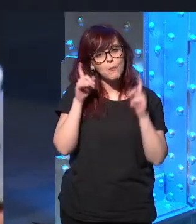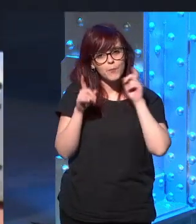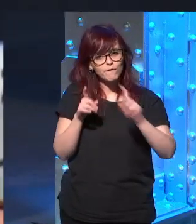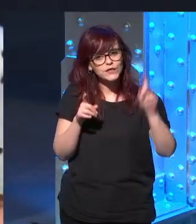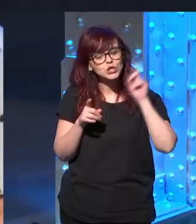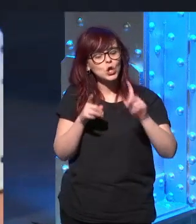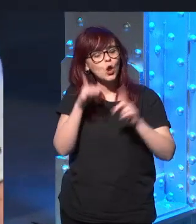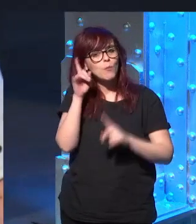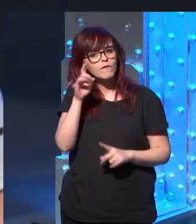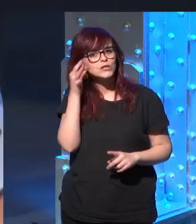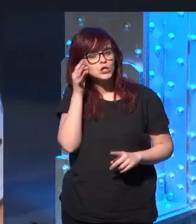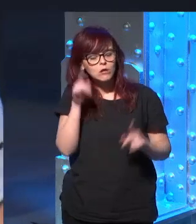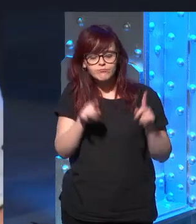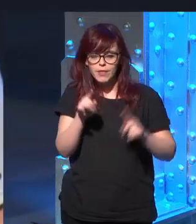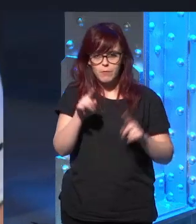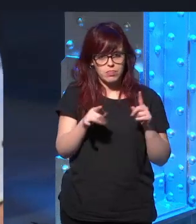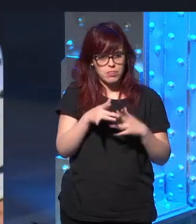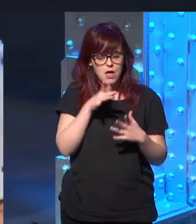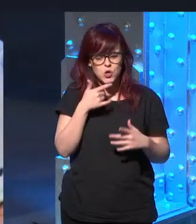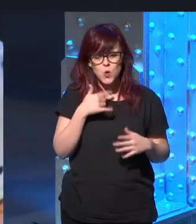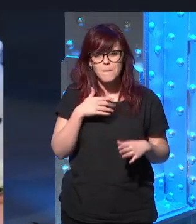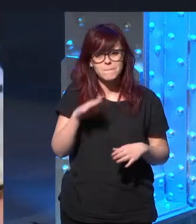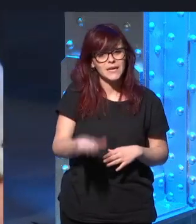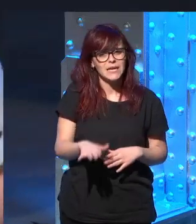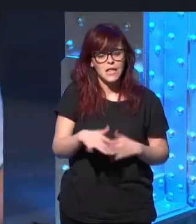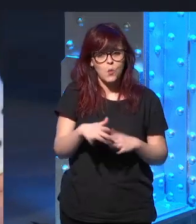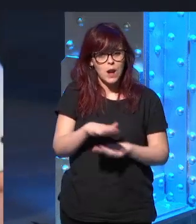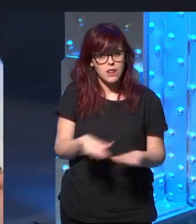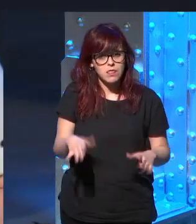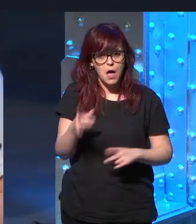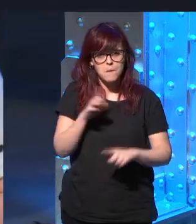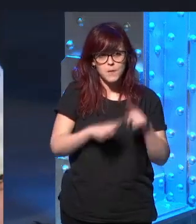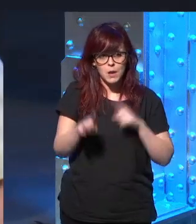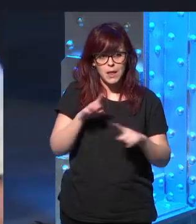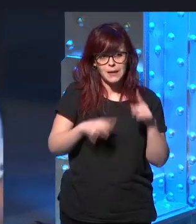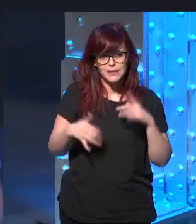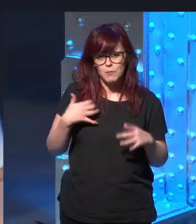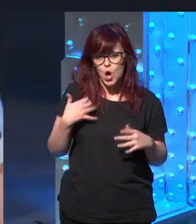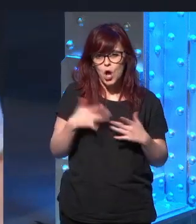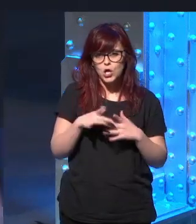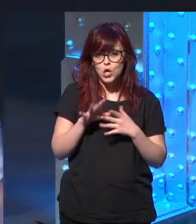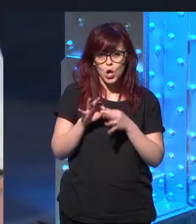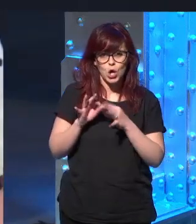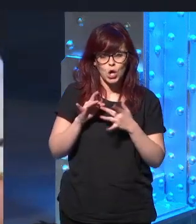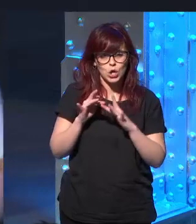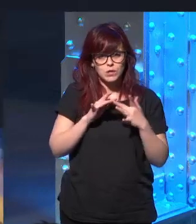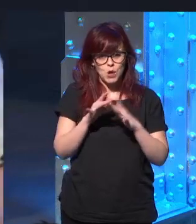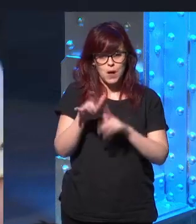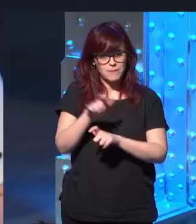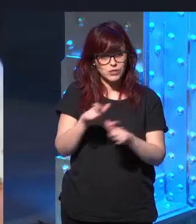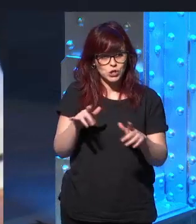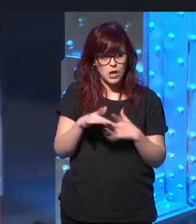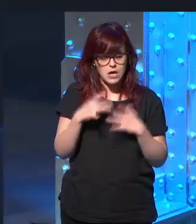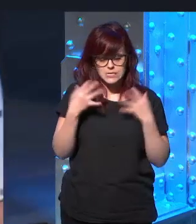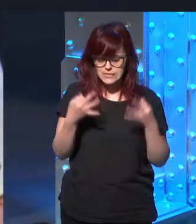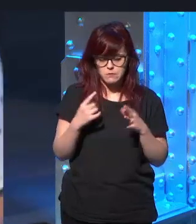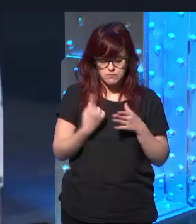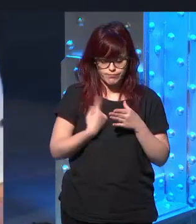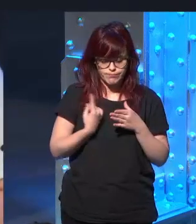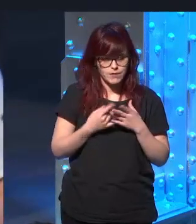fundamental. Porque yo de pequeña, bueno, era una niña un poco problemática, no me gustaba relacionarme con la gente y estaba todo el